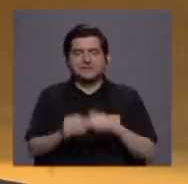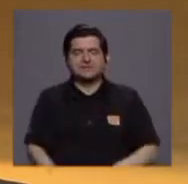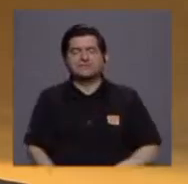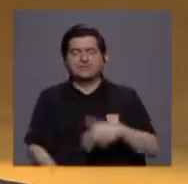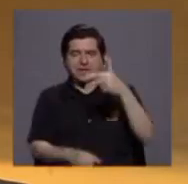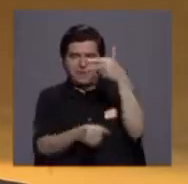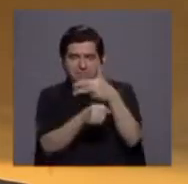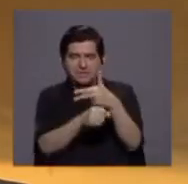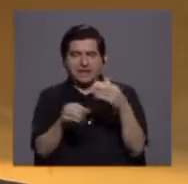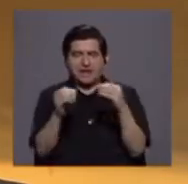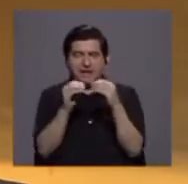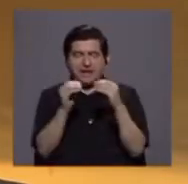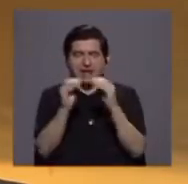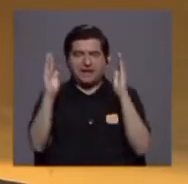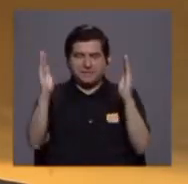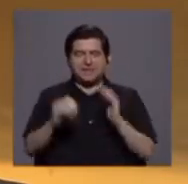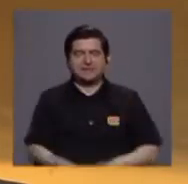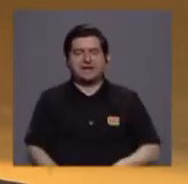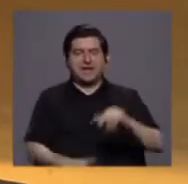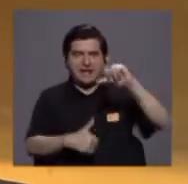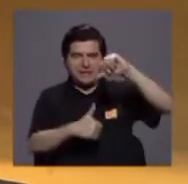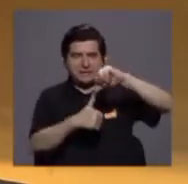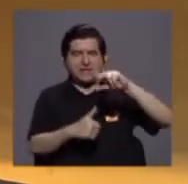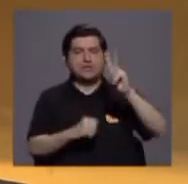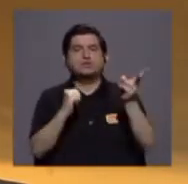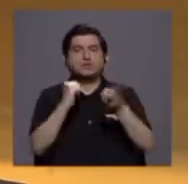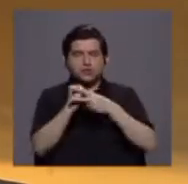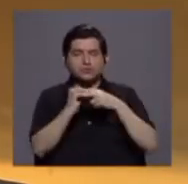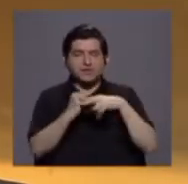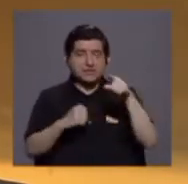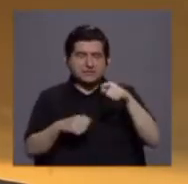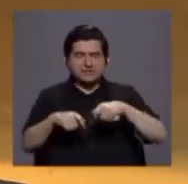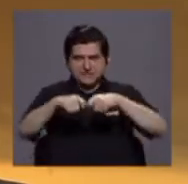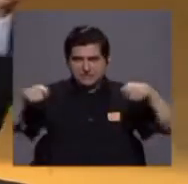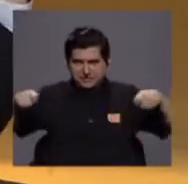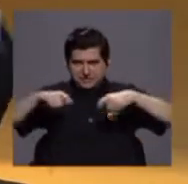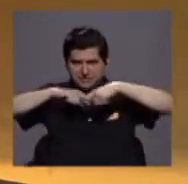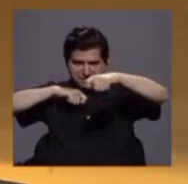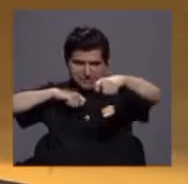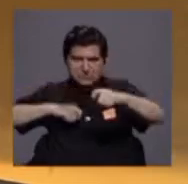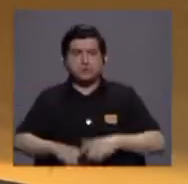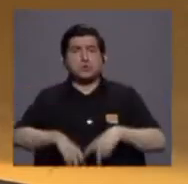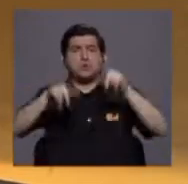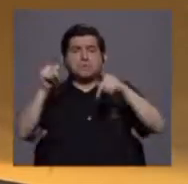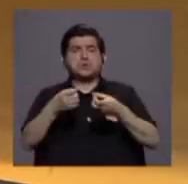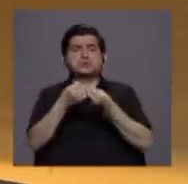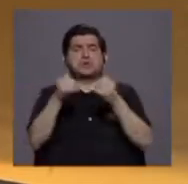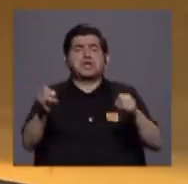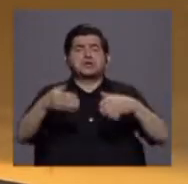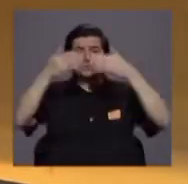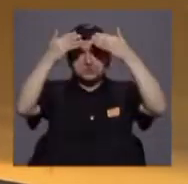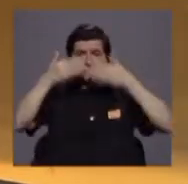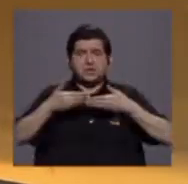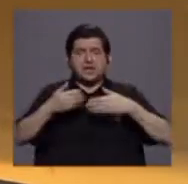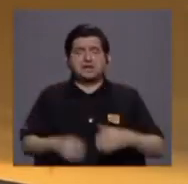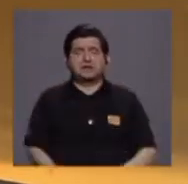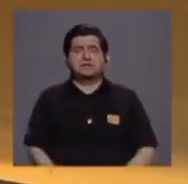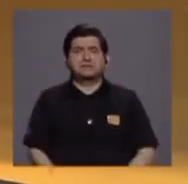de Centroamérica, es como 2 veces la ciudad de Guatemala o más. La gente anda sin careta y anda